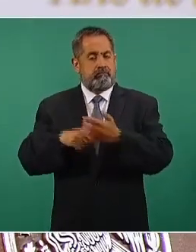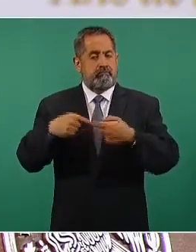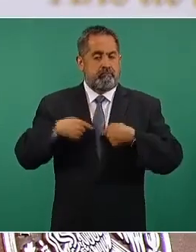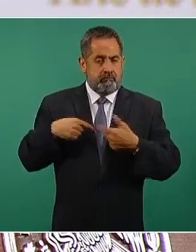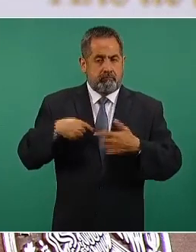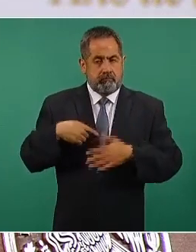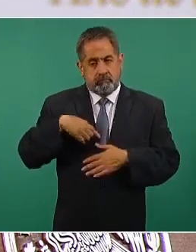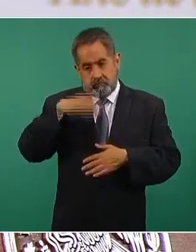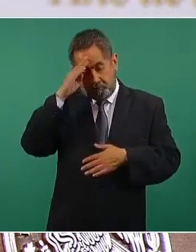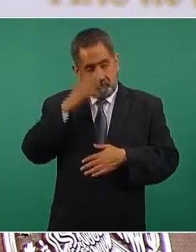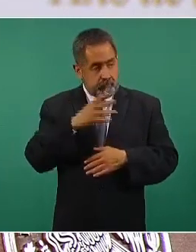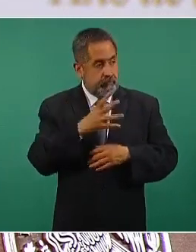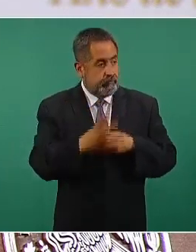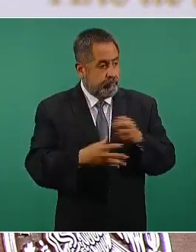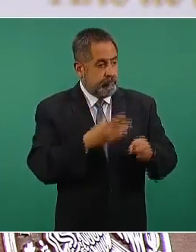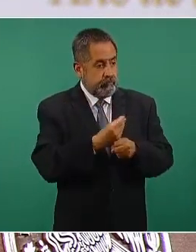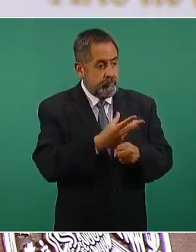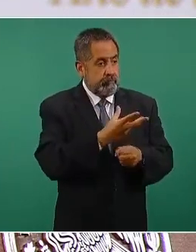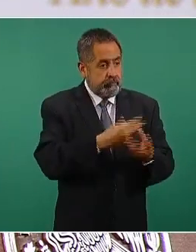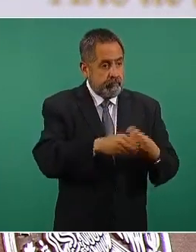me propongo reparar